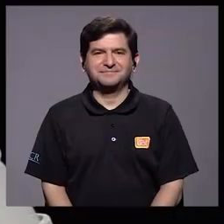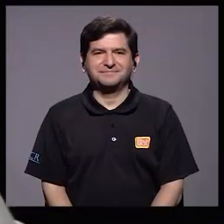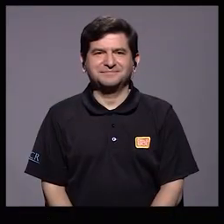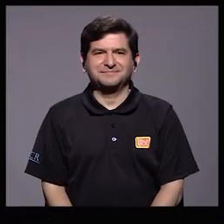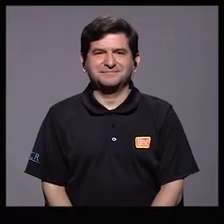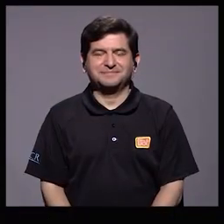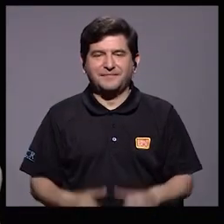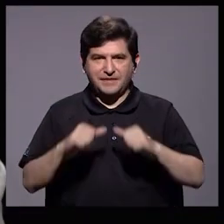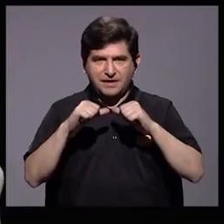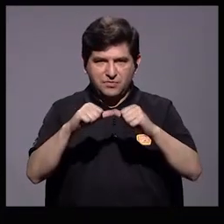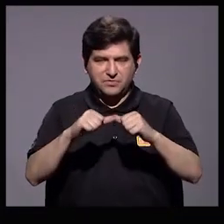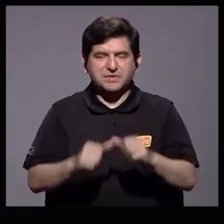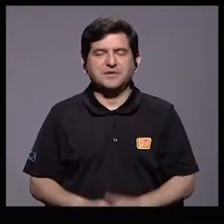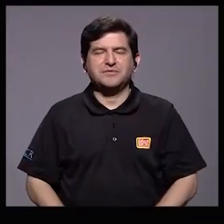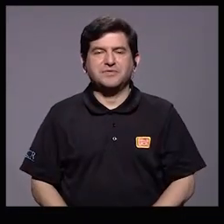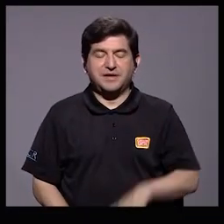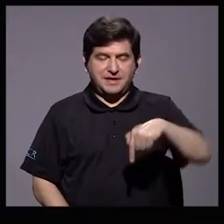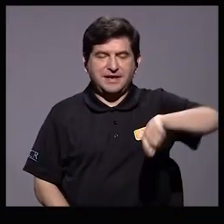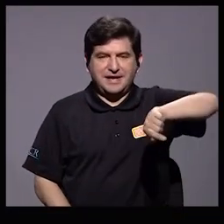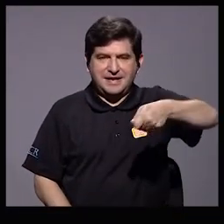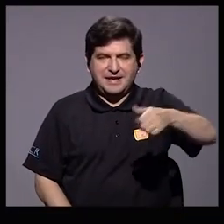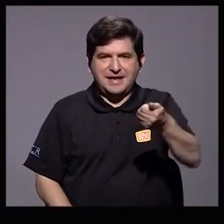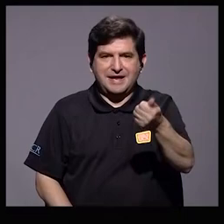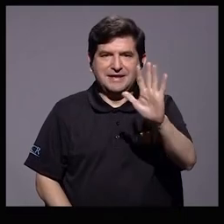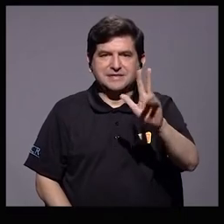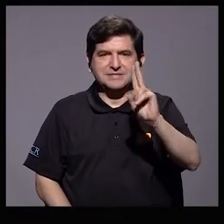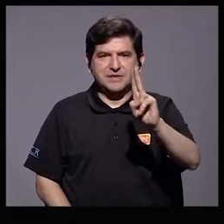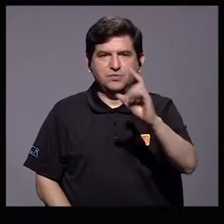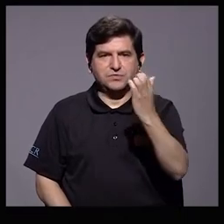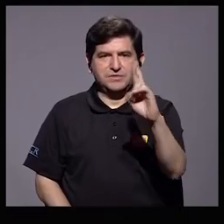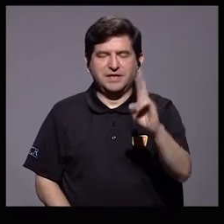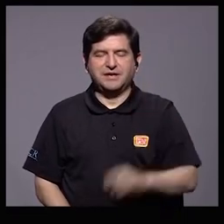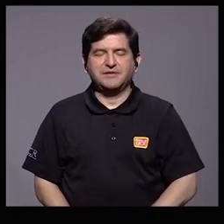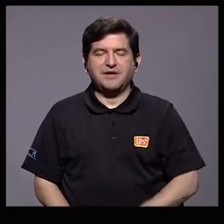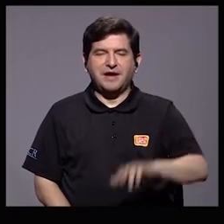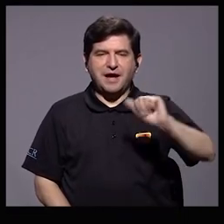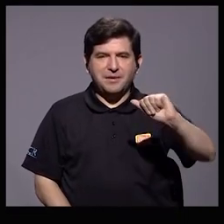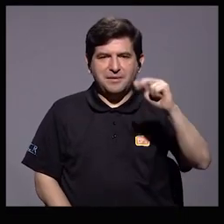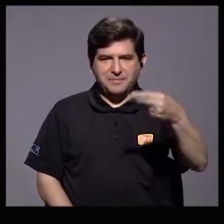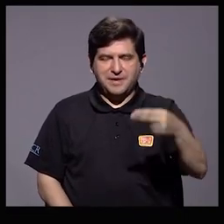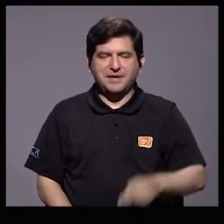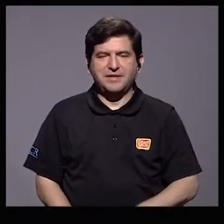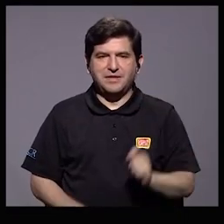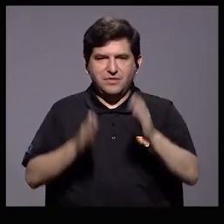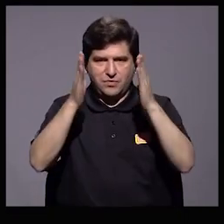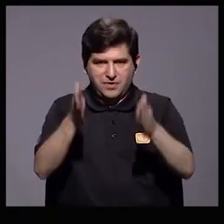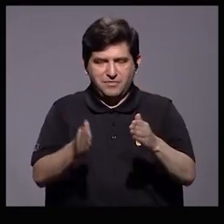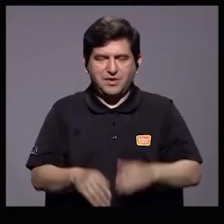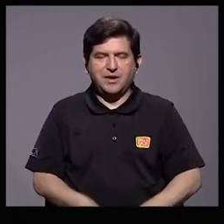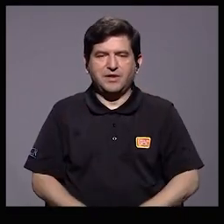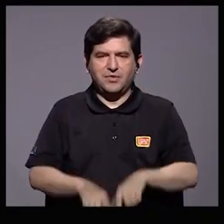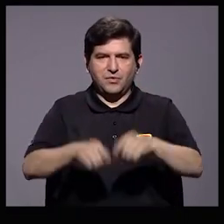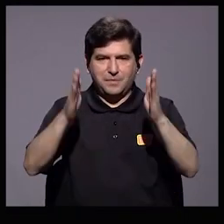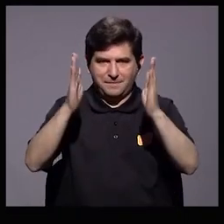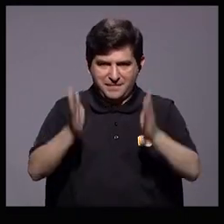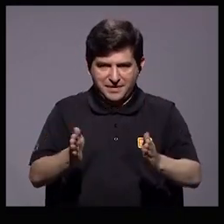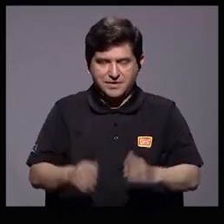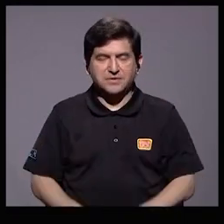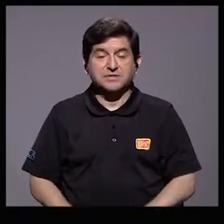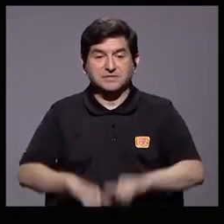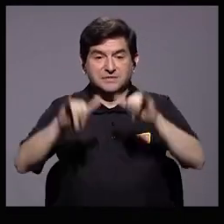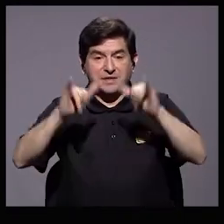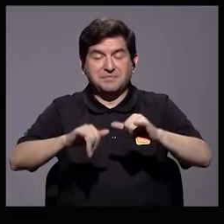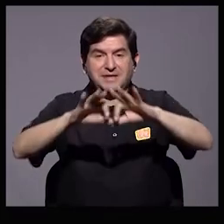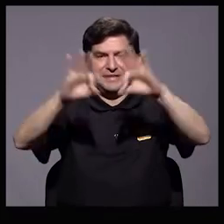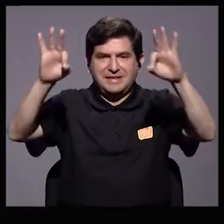regresamos estamos en la casa del canal 15 universidad de costa rica con don amado hidalgo ha jugado el periodista a quien le toca preservar la imagen del fútbol